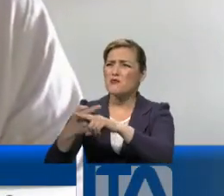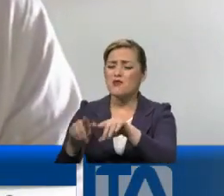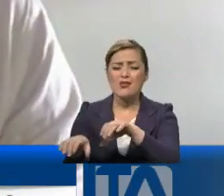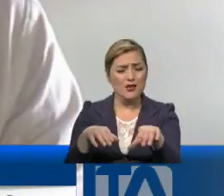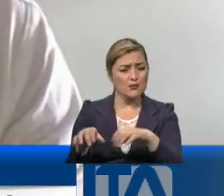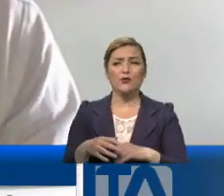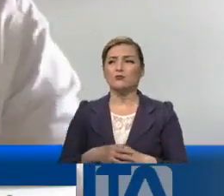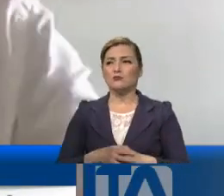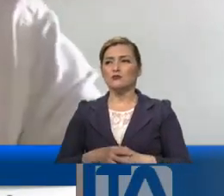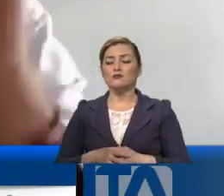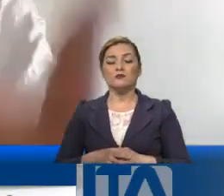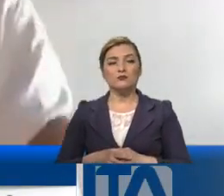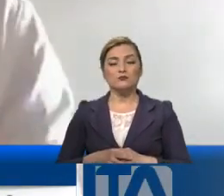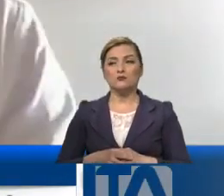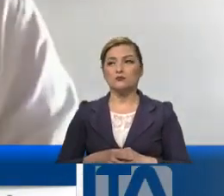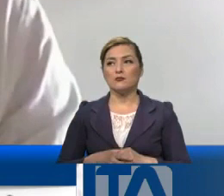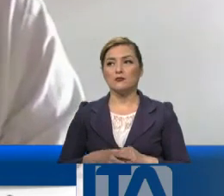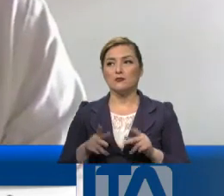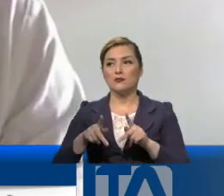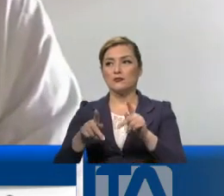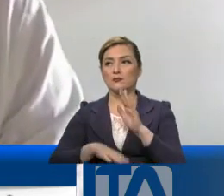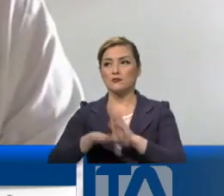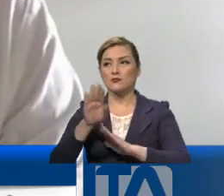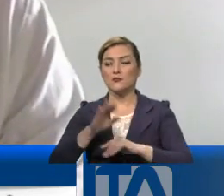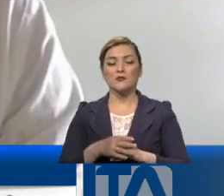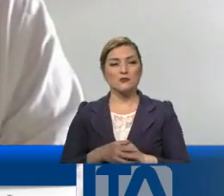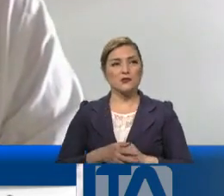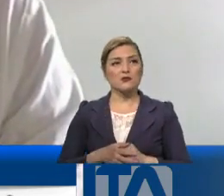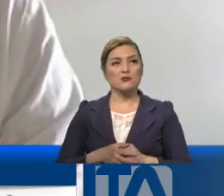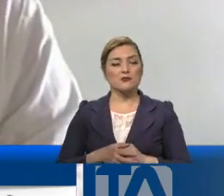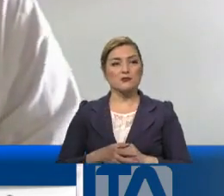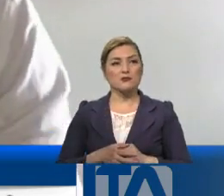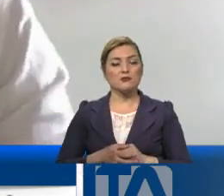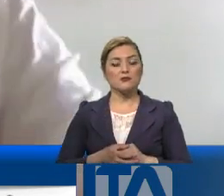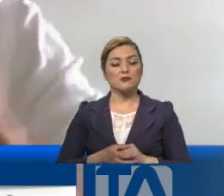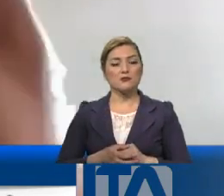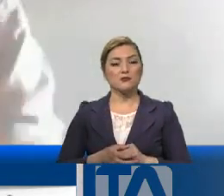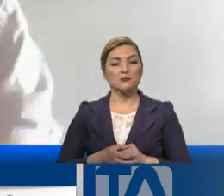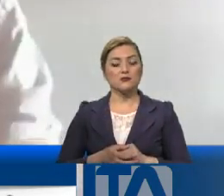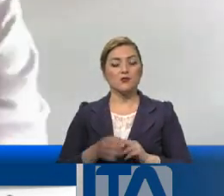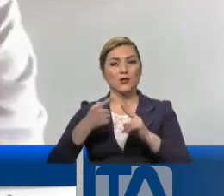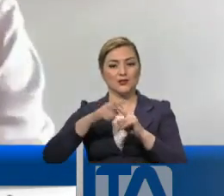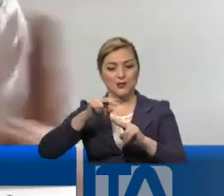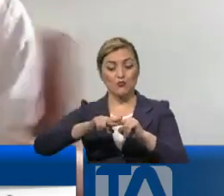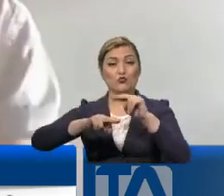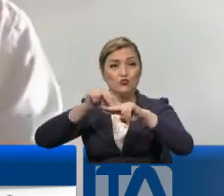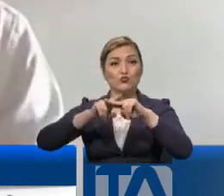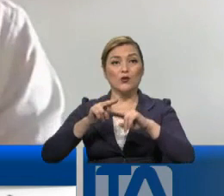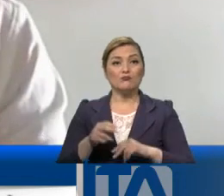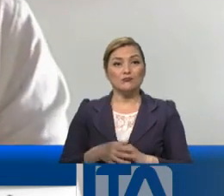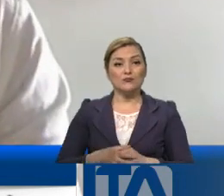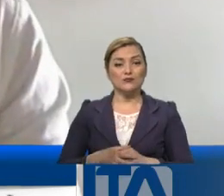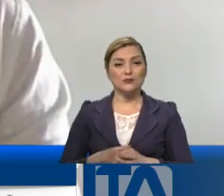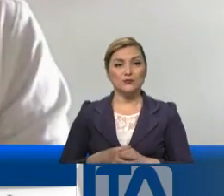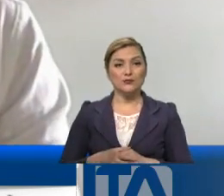economía nacional que permite mayor circulación de dinero, porque cuando inicias una construcción, pues